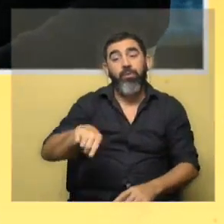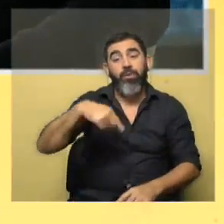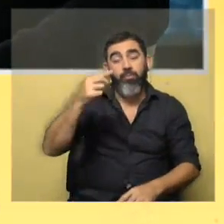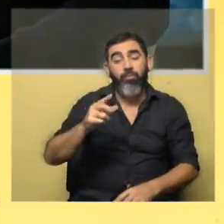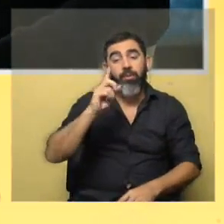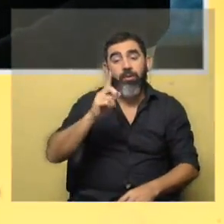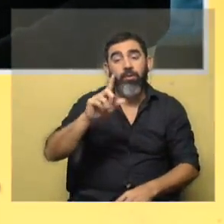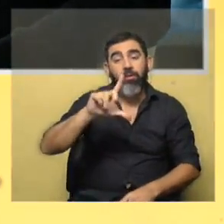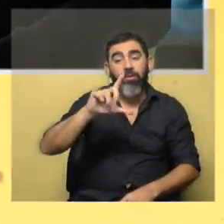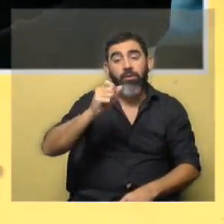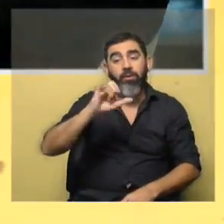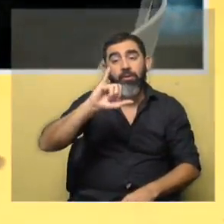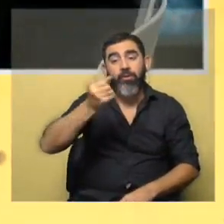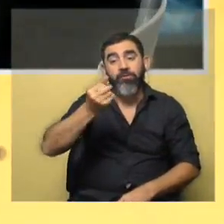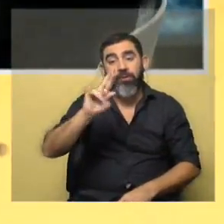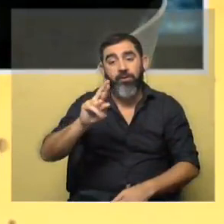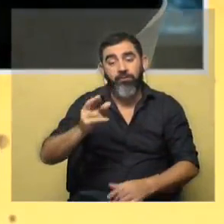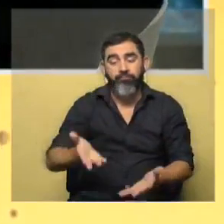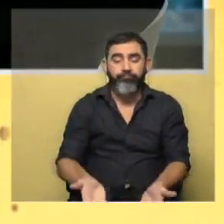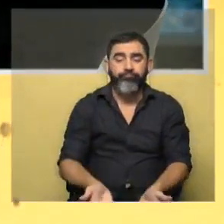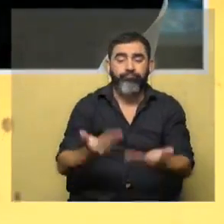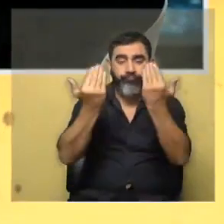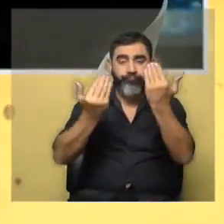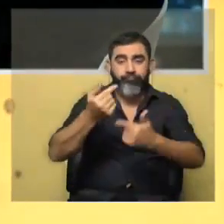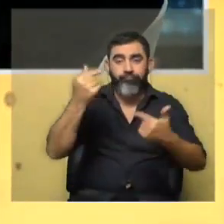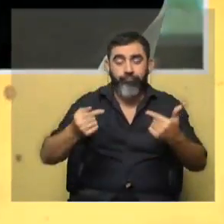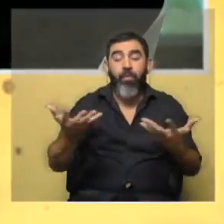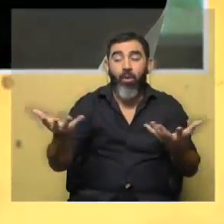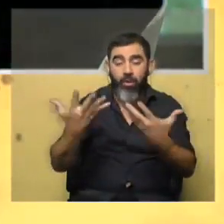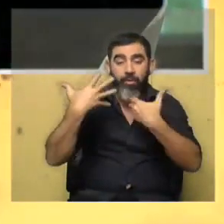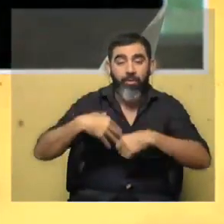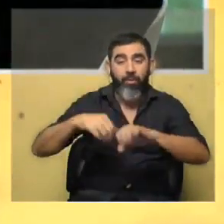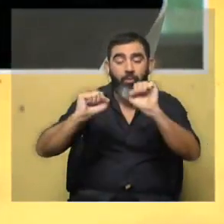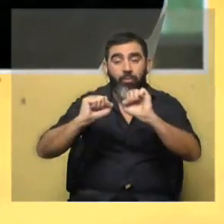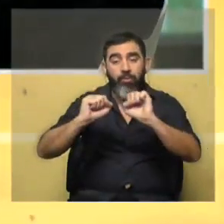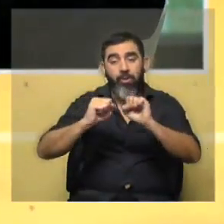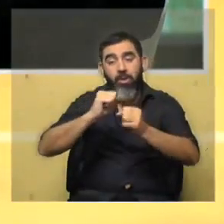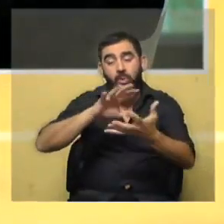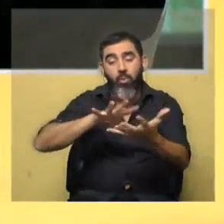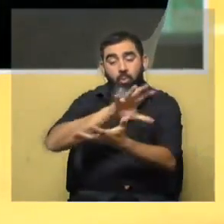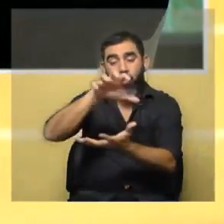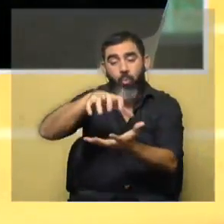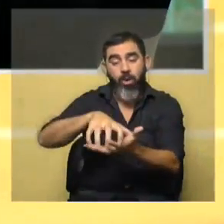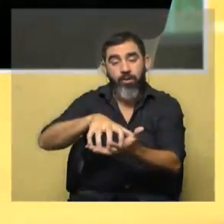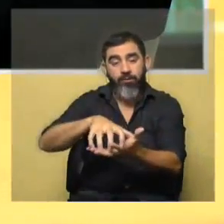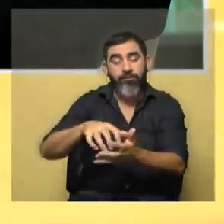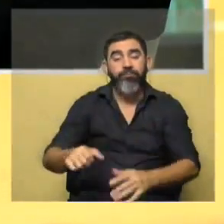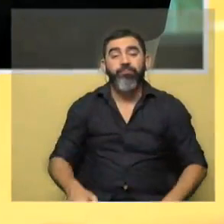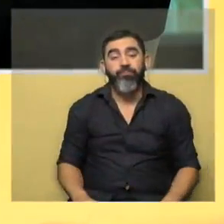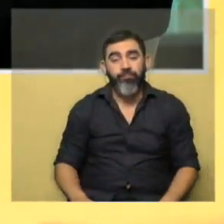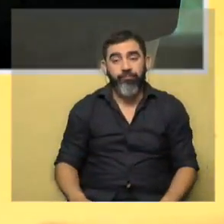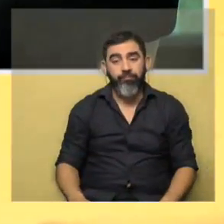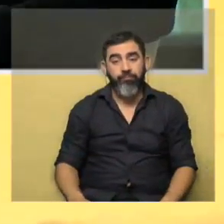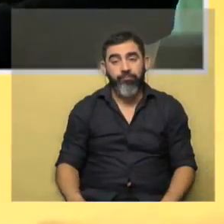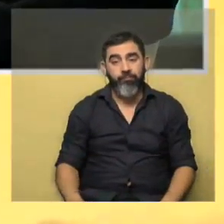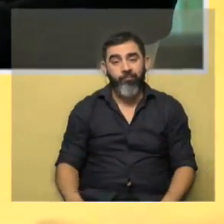los glaciares arrasan con todo, levantan las bochas, y ahora encontramos las bochas en depósitos de glaciares. O sea, lo